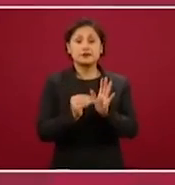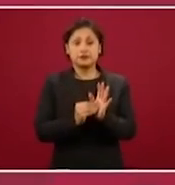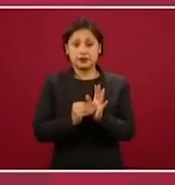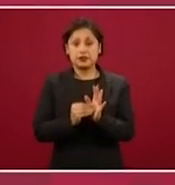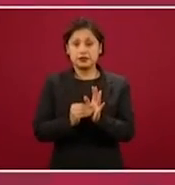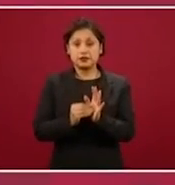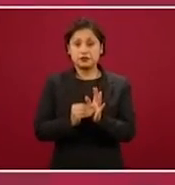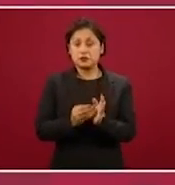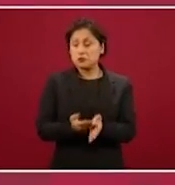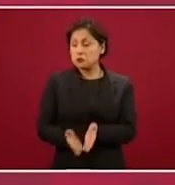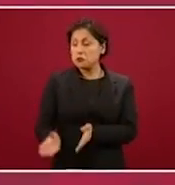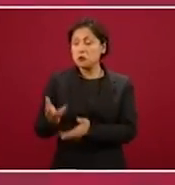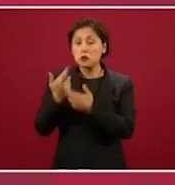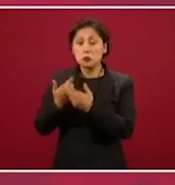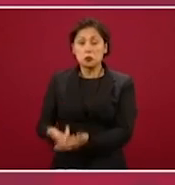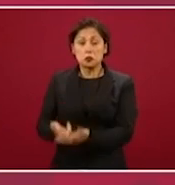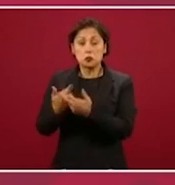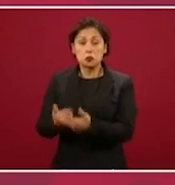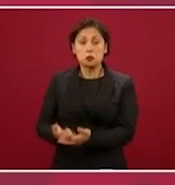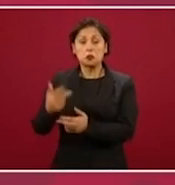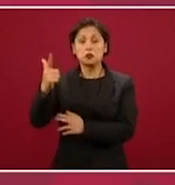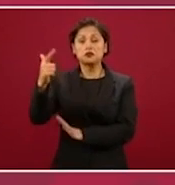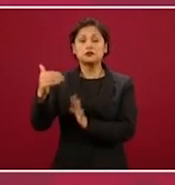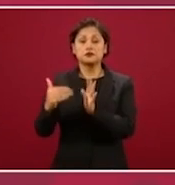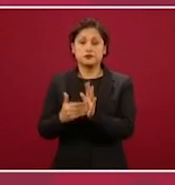O sea, tenemos 7 mil.